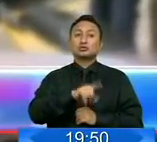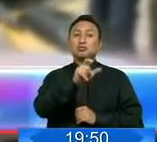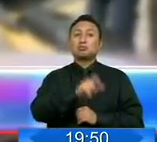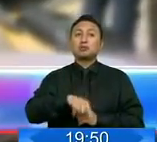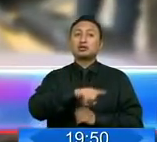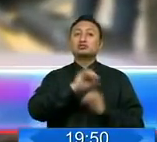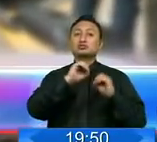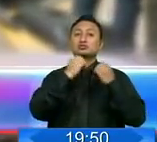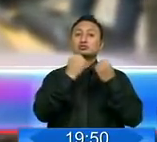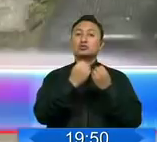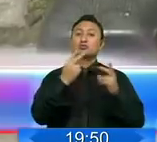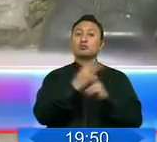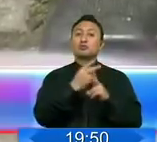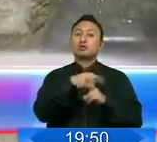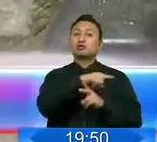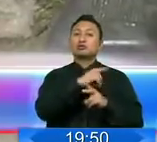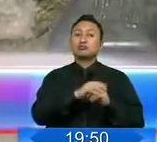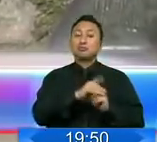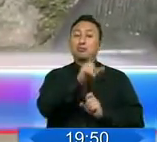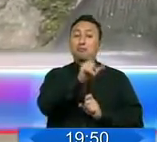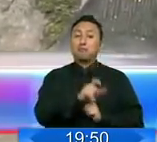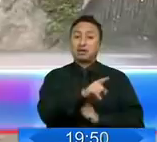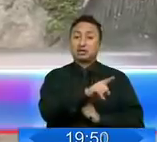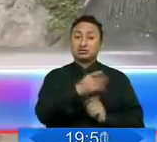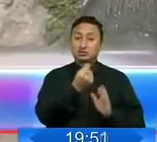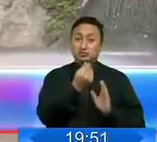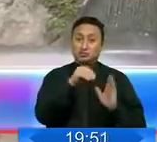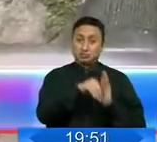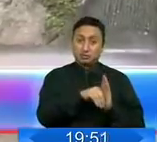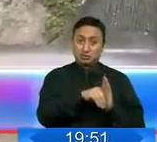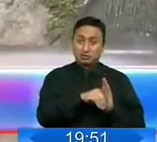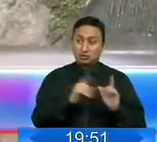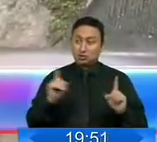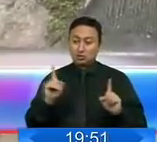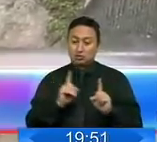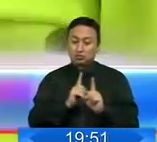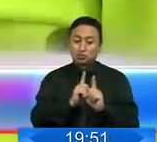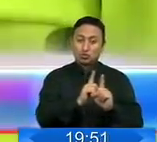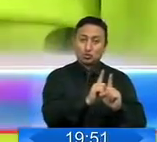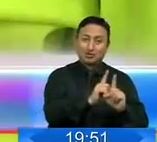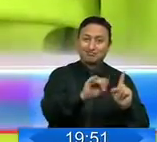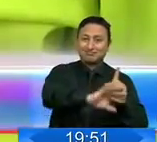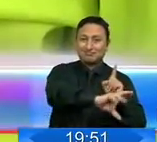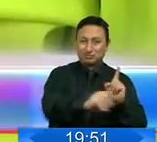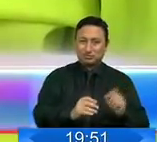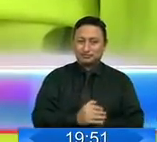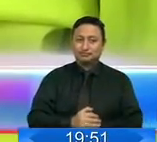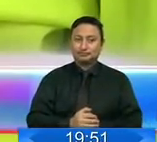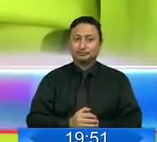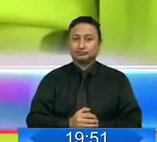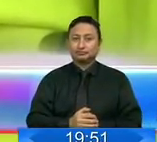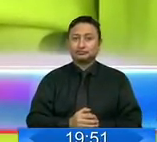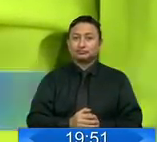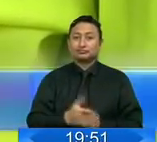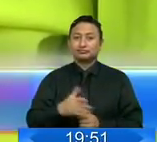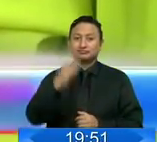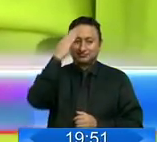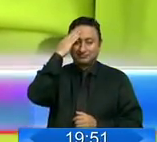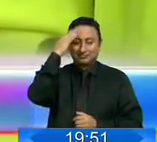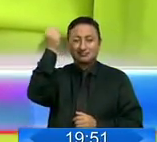banda dedicada al robo a personas bajo la modalidad de sacapintas. Teníamos conocimiento que en el sur de la ciudad se iba a